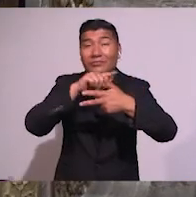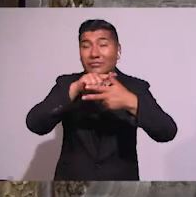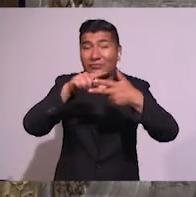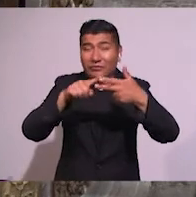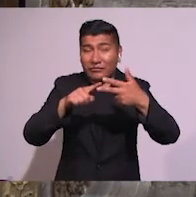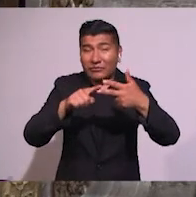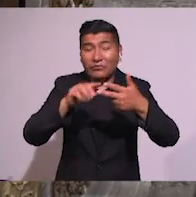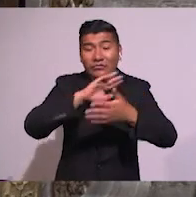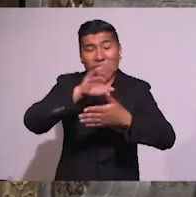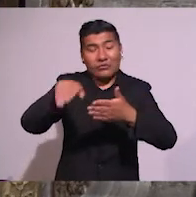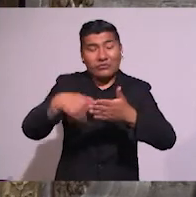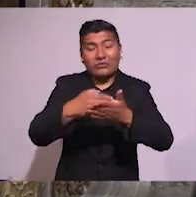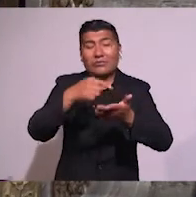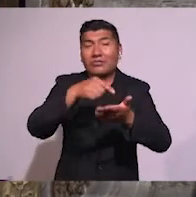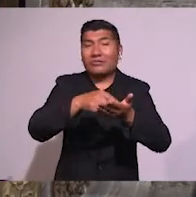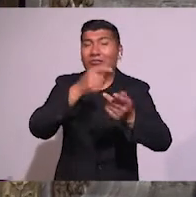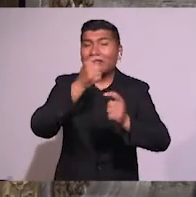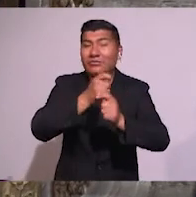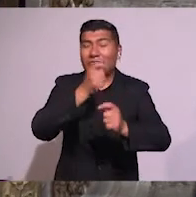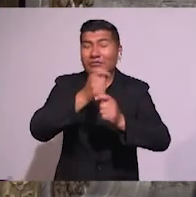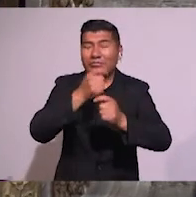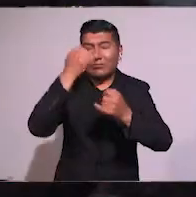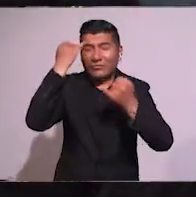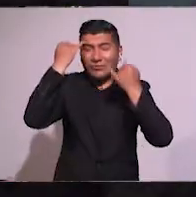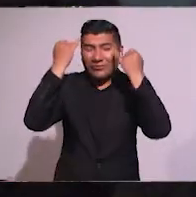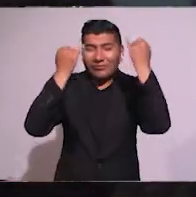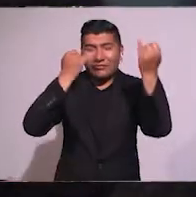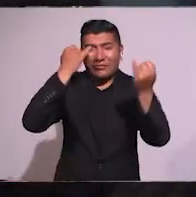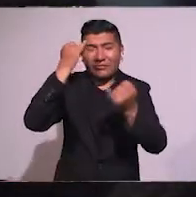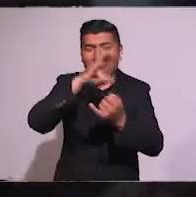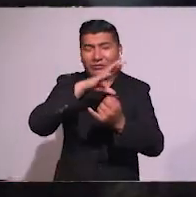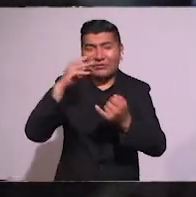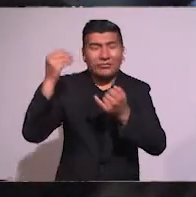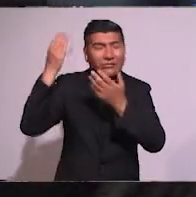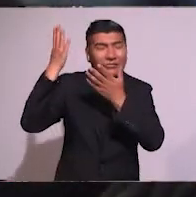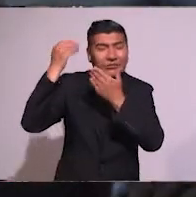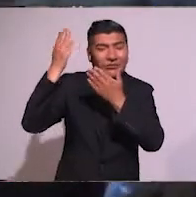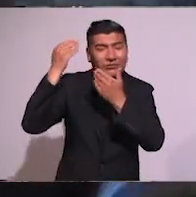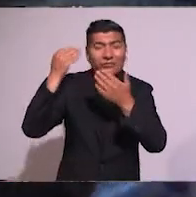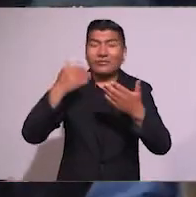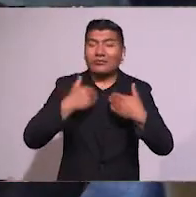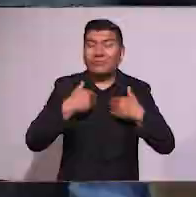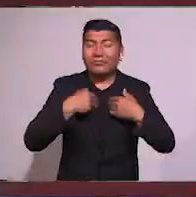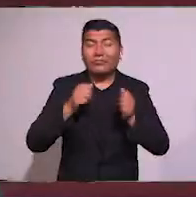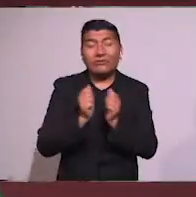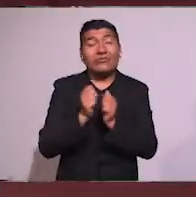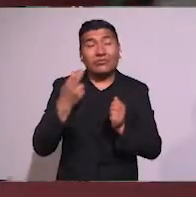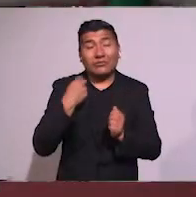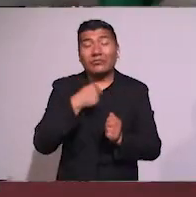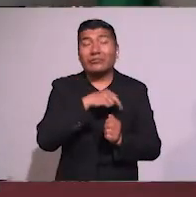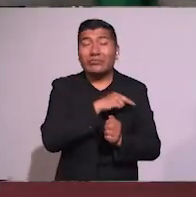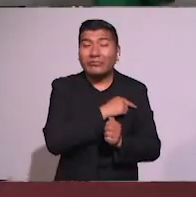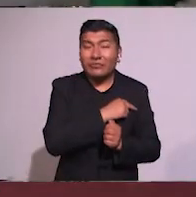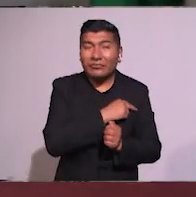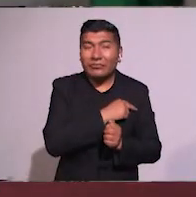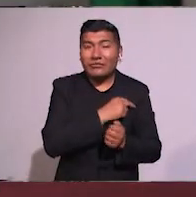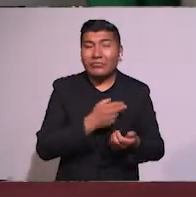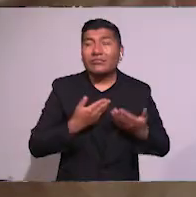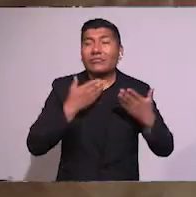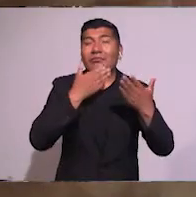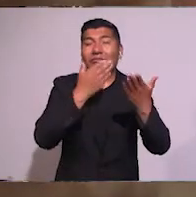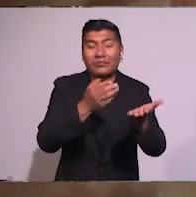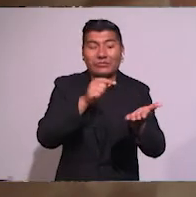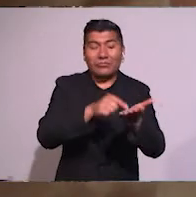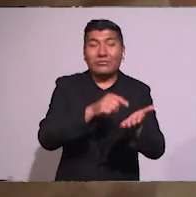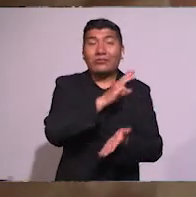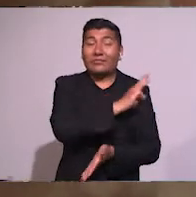pongamos todas estas tareas ilusionantes y esperanzadoras que tenemos frente a nosotros, pongamos esta